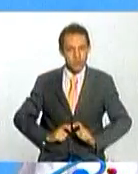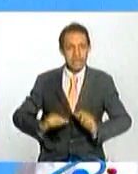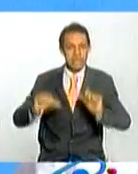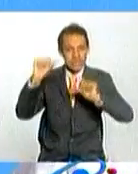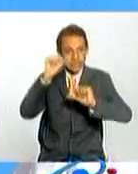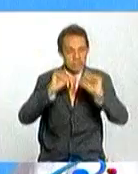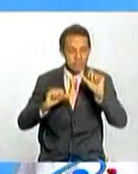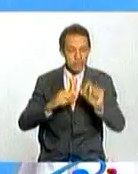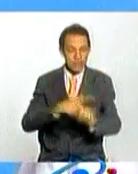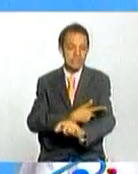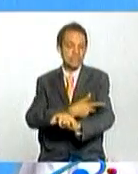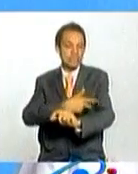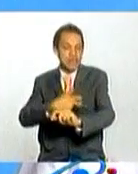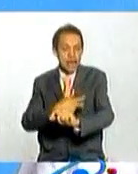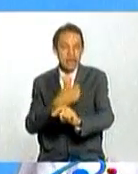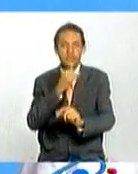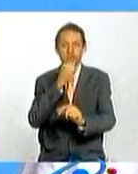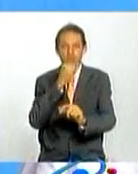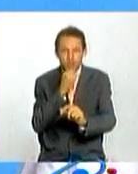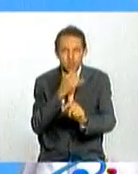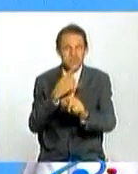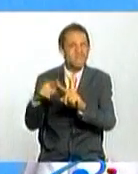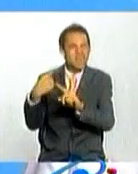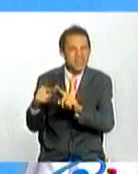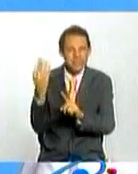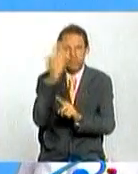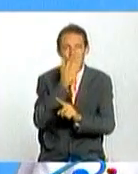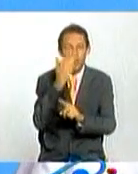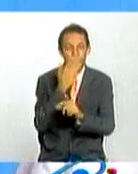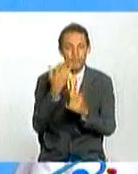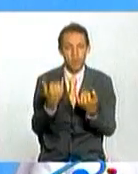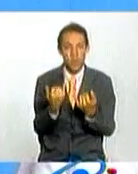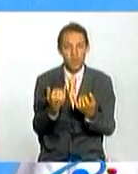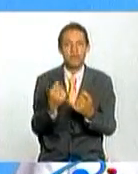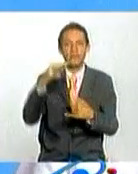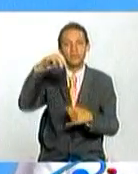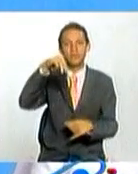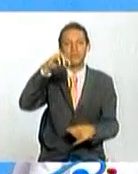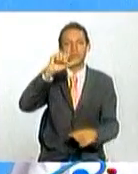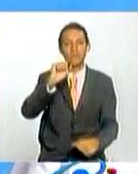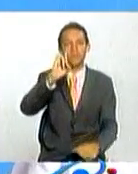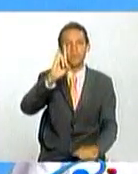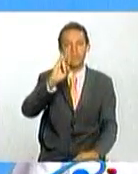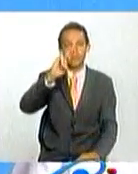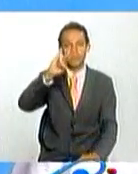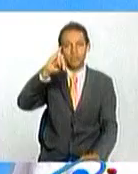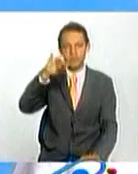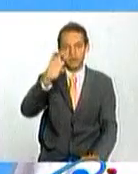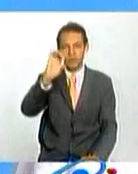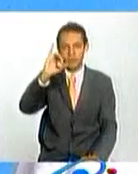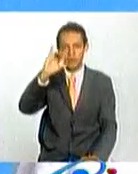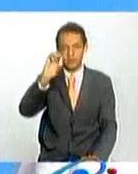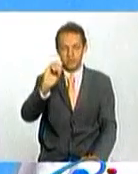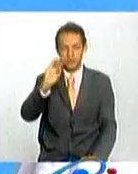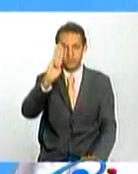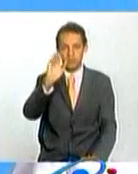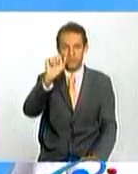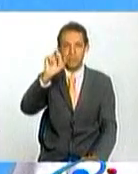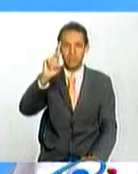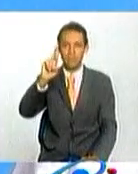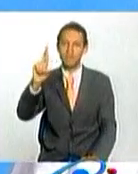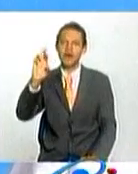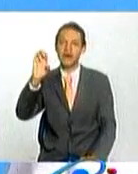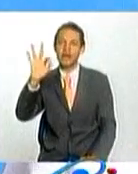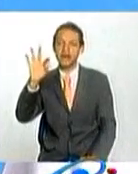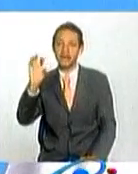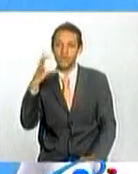Quiero que ustedes hoy estén muy atentos. El doctor Mauricio Rojas Barreto es el médico ecografista de nuestro parque médico, además